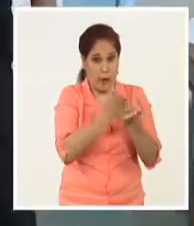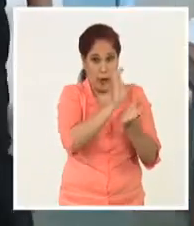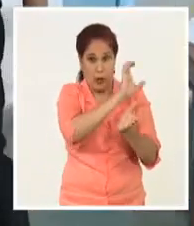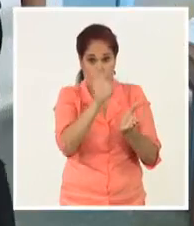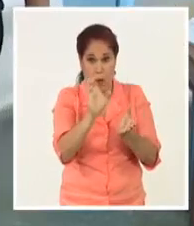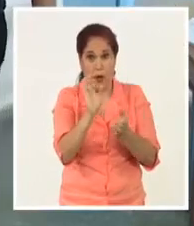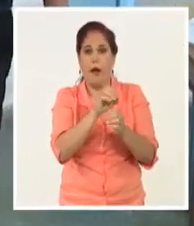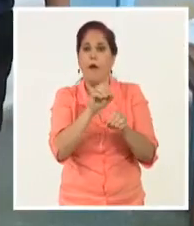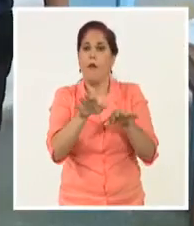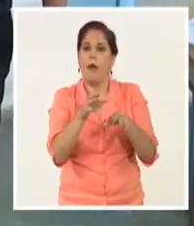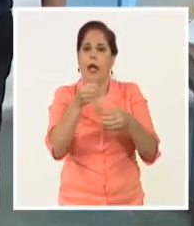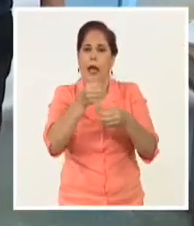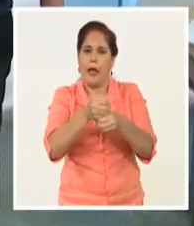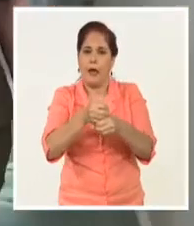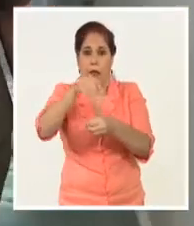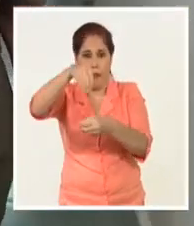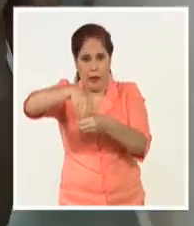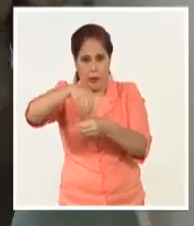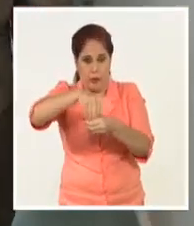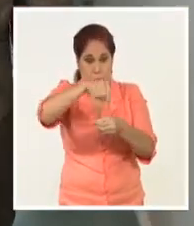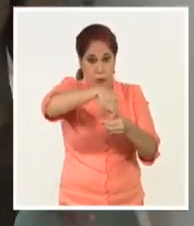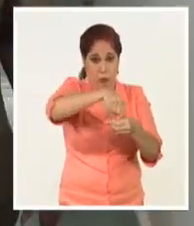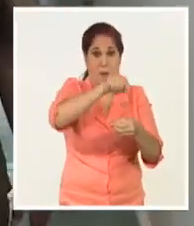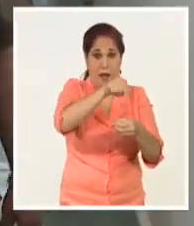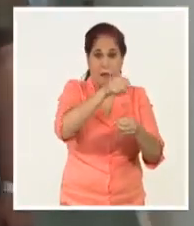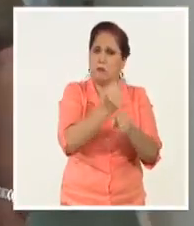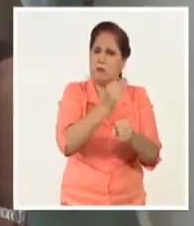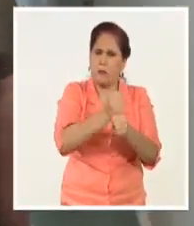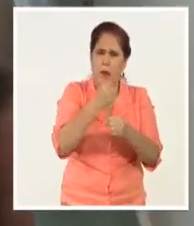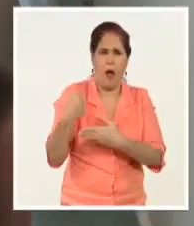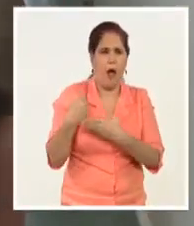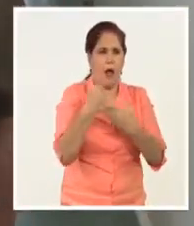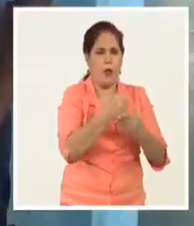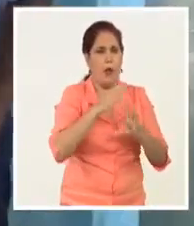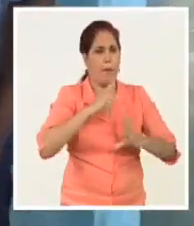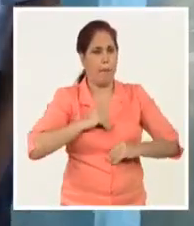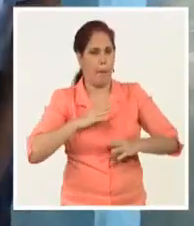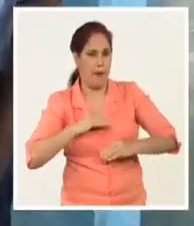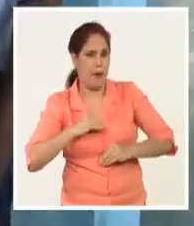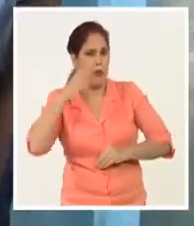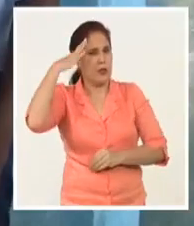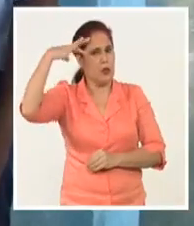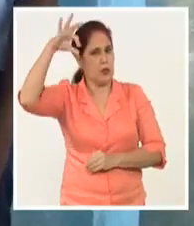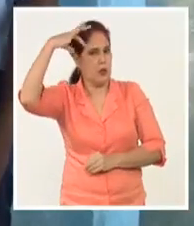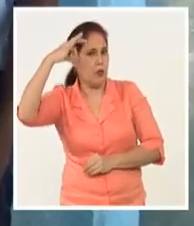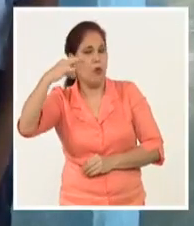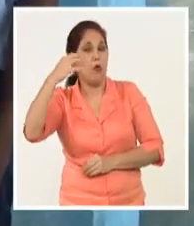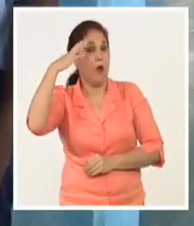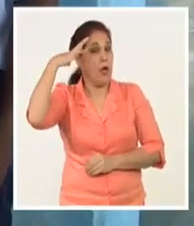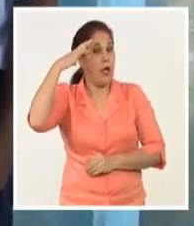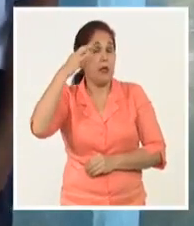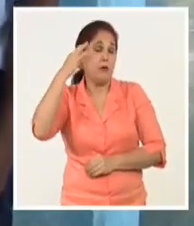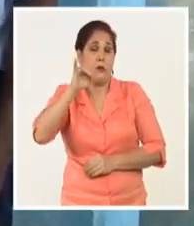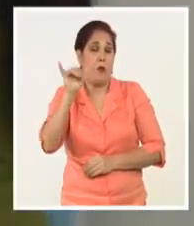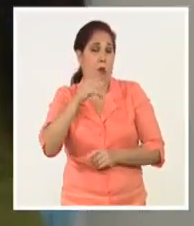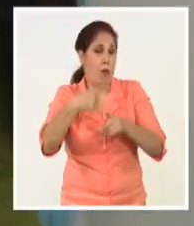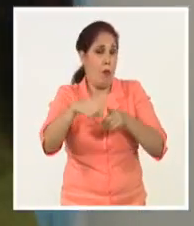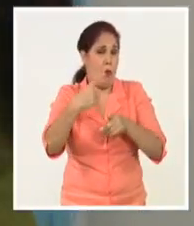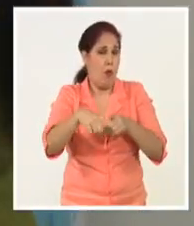formación integral existen en el país. En ellas trabajan o colaboran pedagogos, psicólogos, psiquiatras y